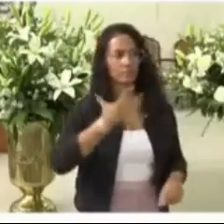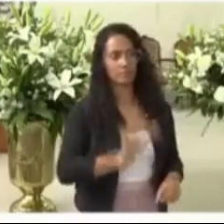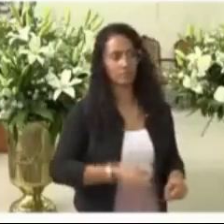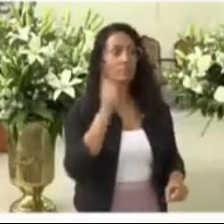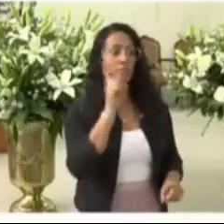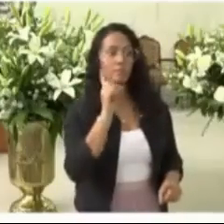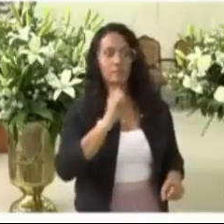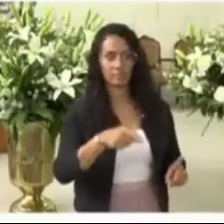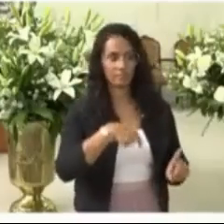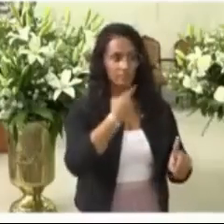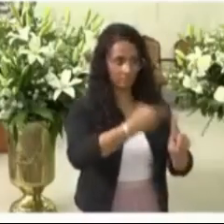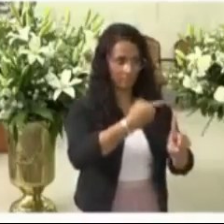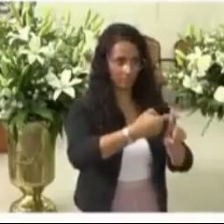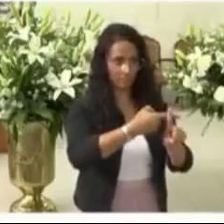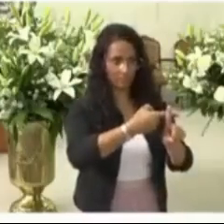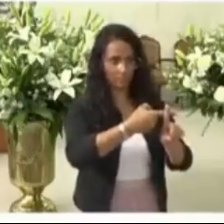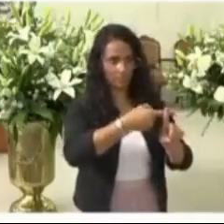destrozada.